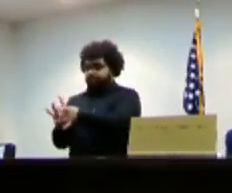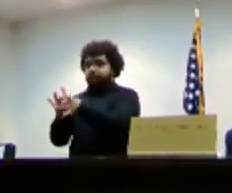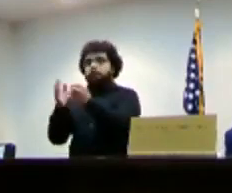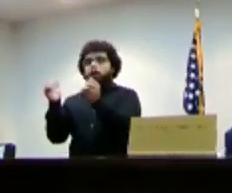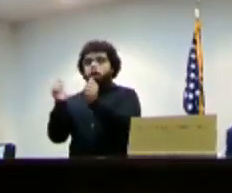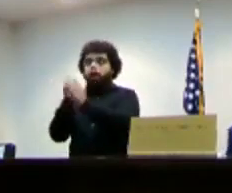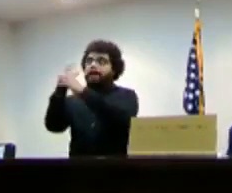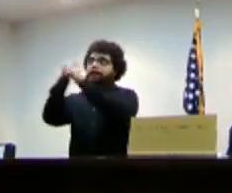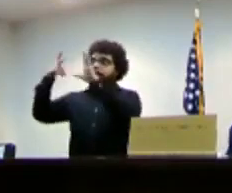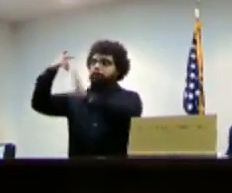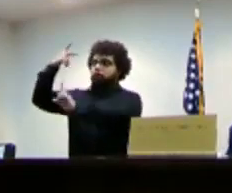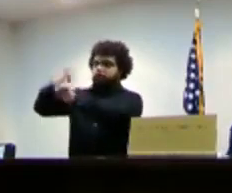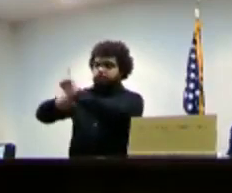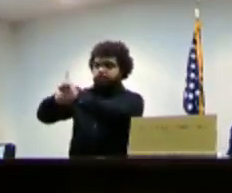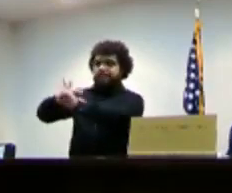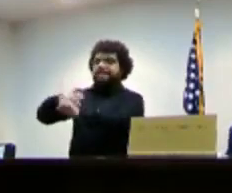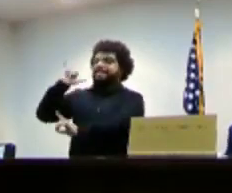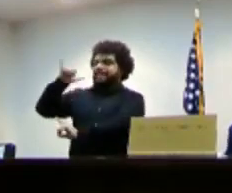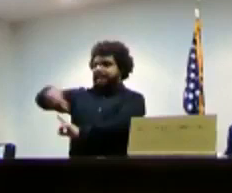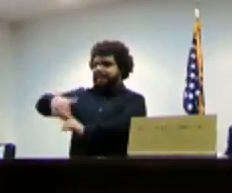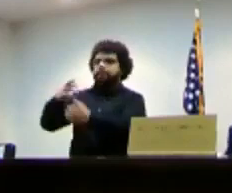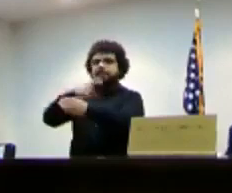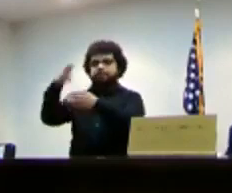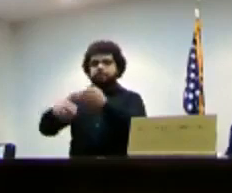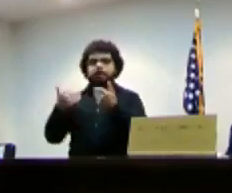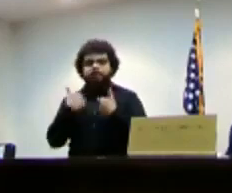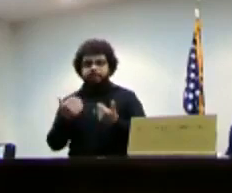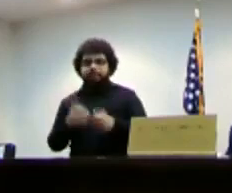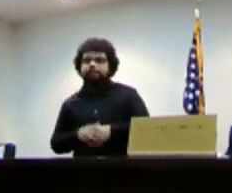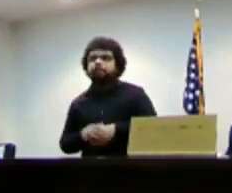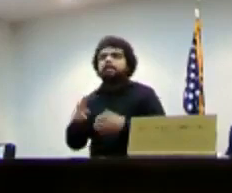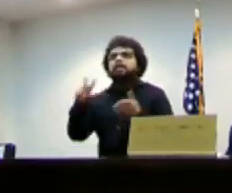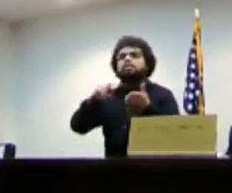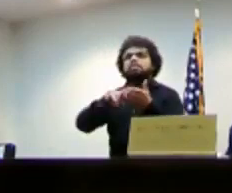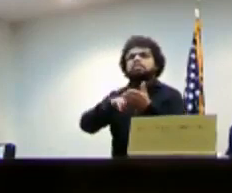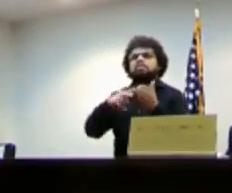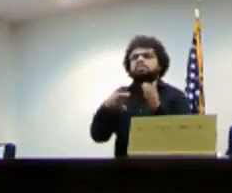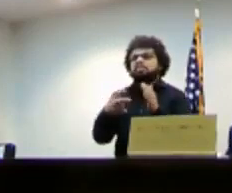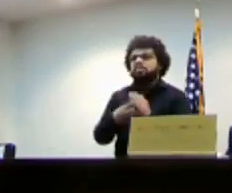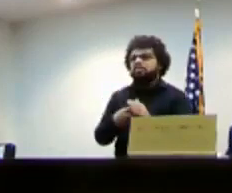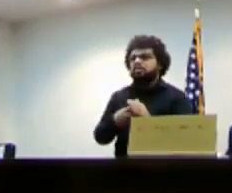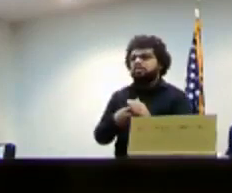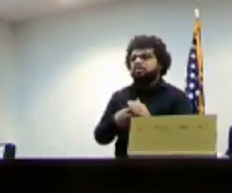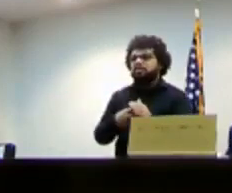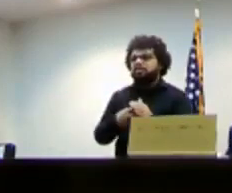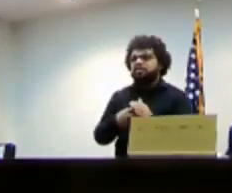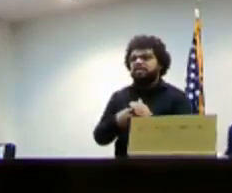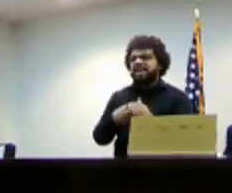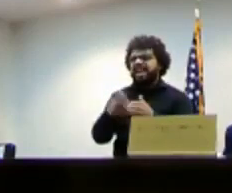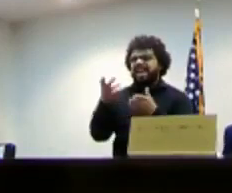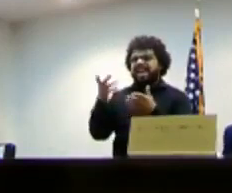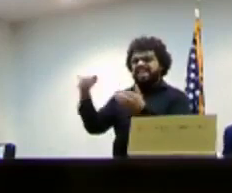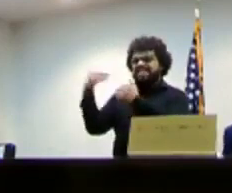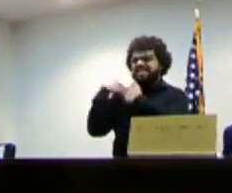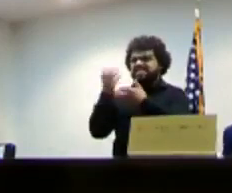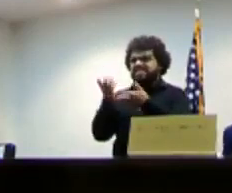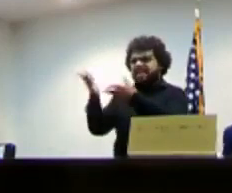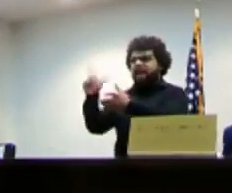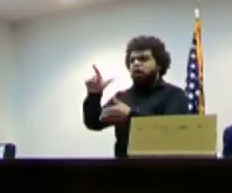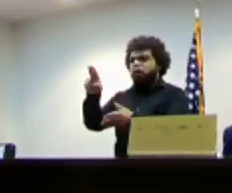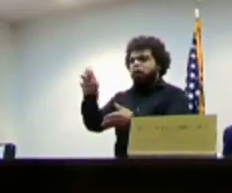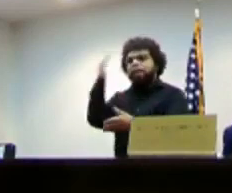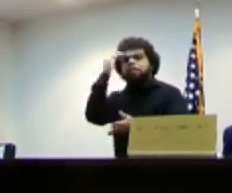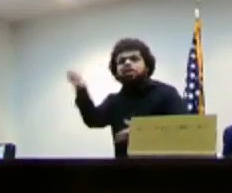anteriores y de ahí es que sale el factor. ¿Y por qué se le dio esa autoridad a Luma si ustedes son los que tienen la generación a cargo? Bueno,